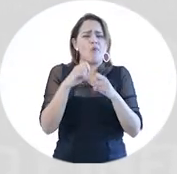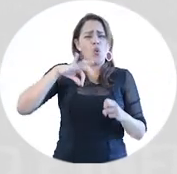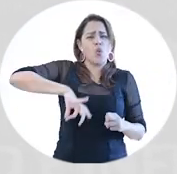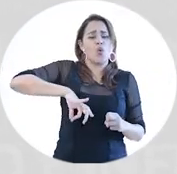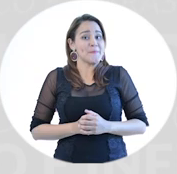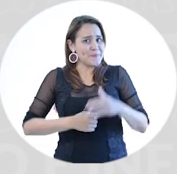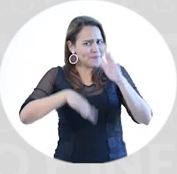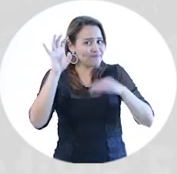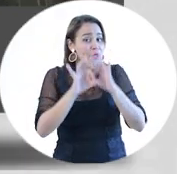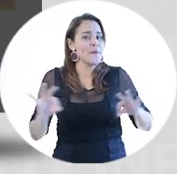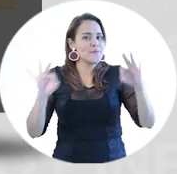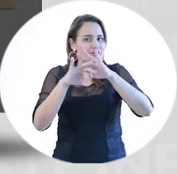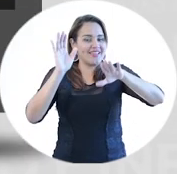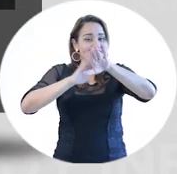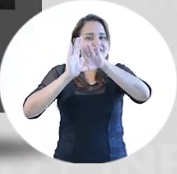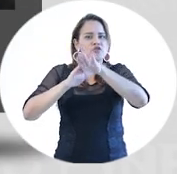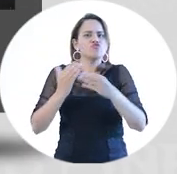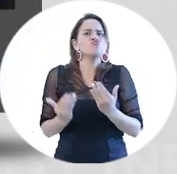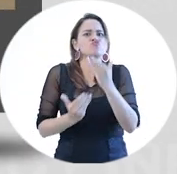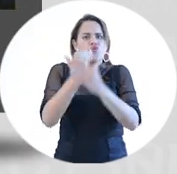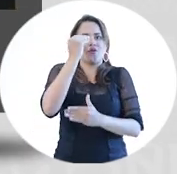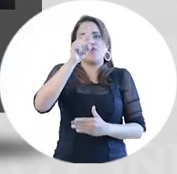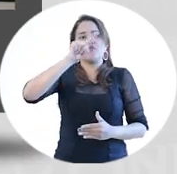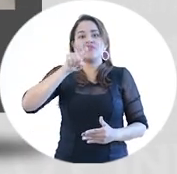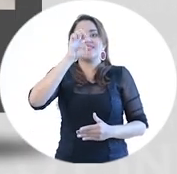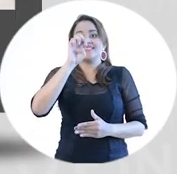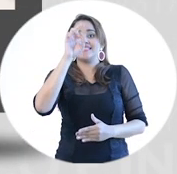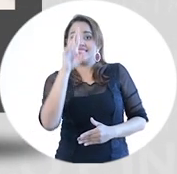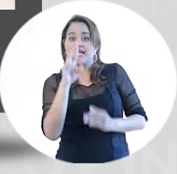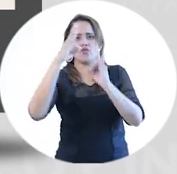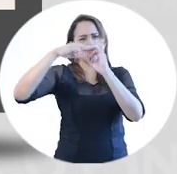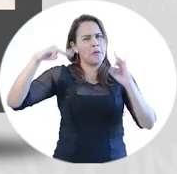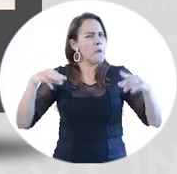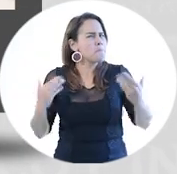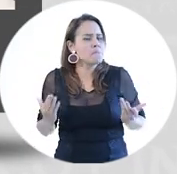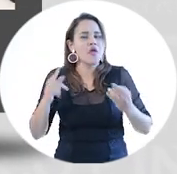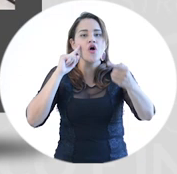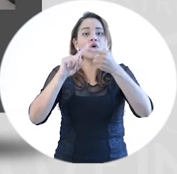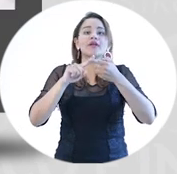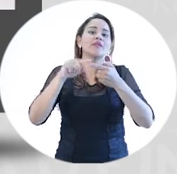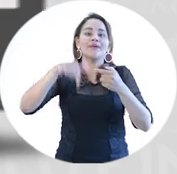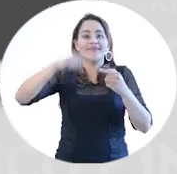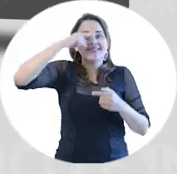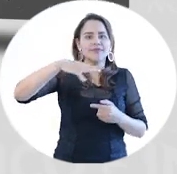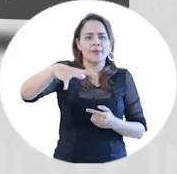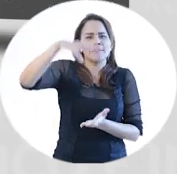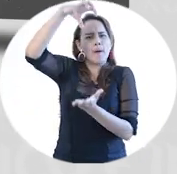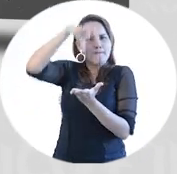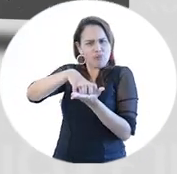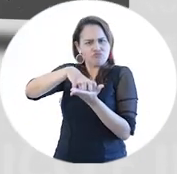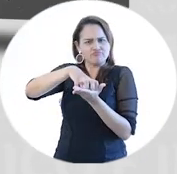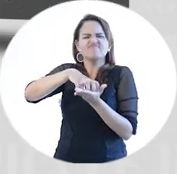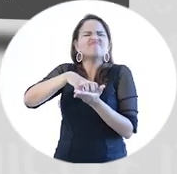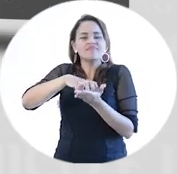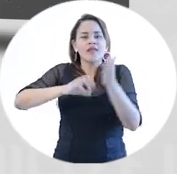el fluido eléctrico. Importante resaltar que entró en funcionamiento CER Unimagdalena, otra sede de la universidad ubicada en un punto